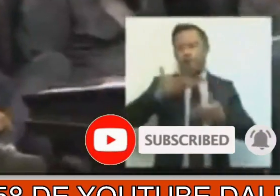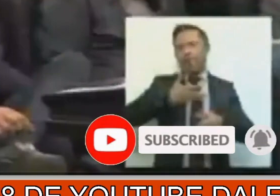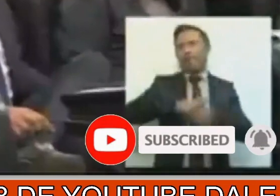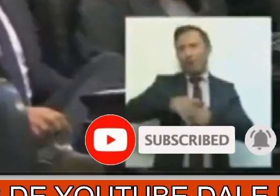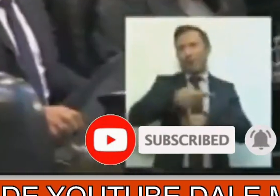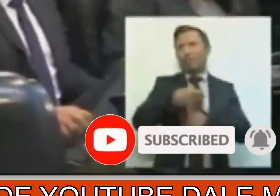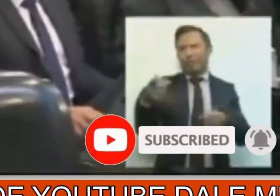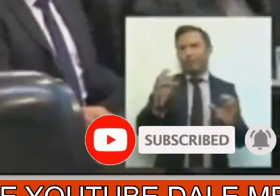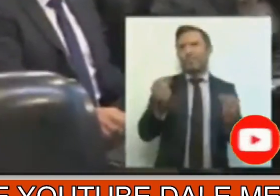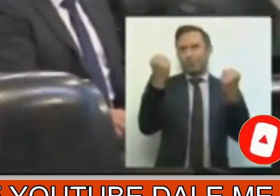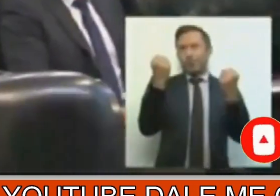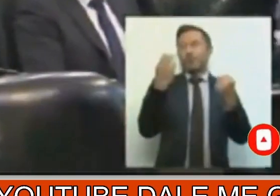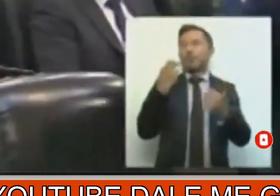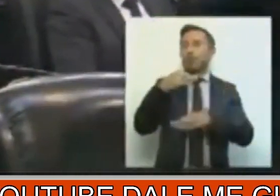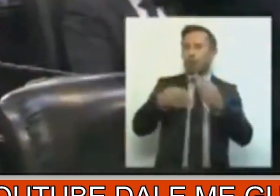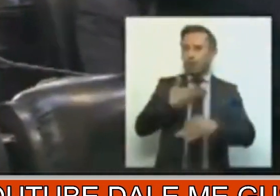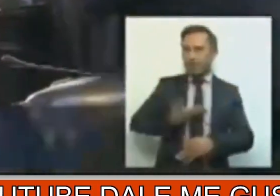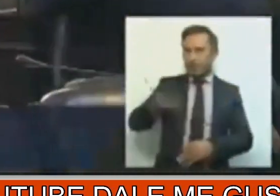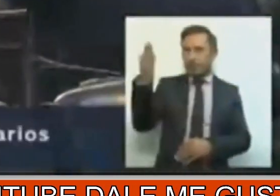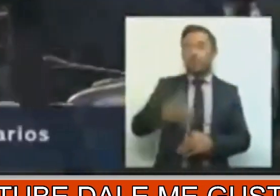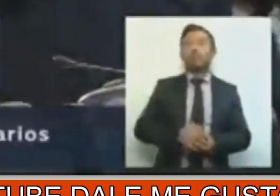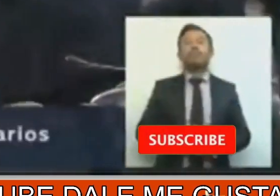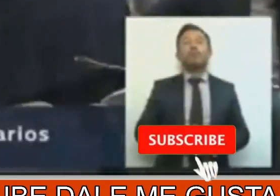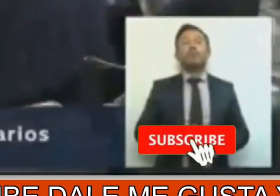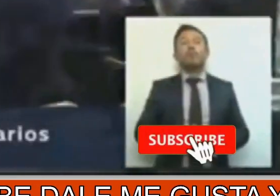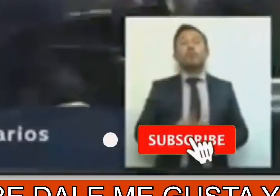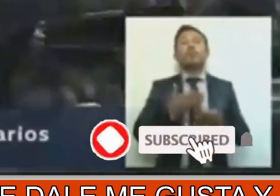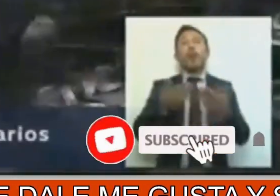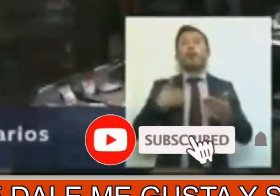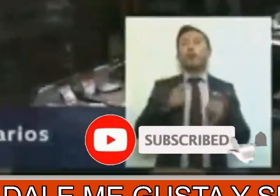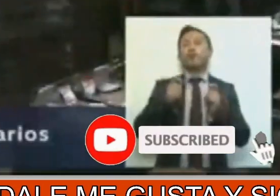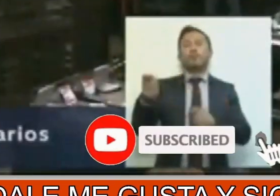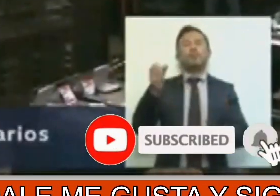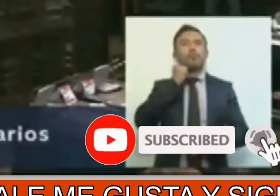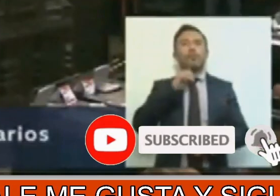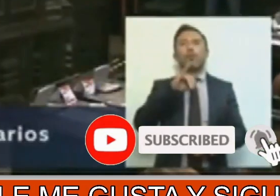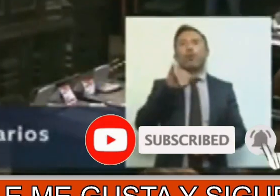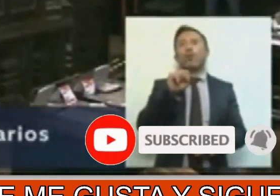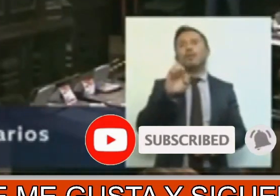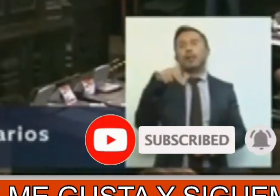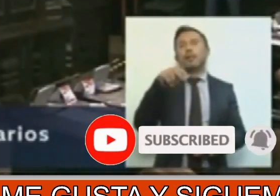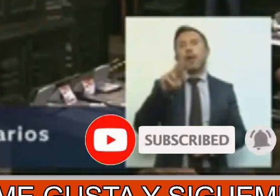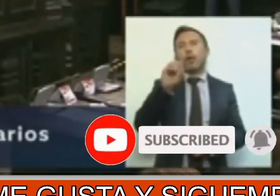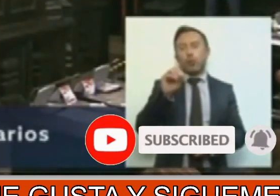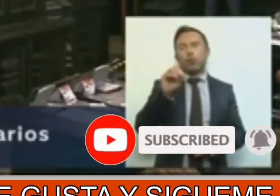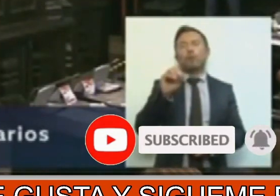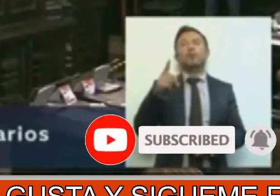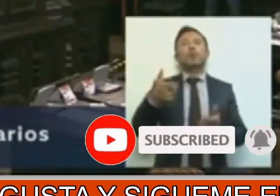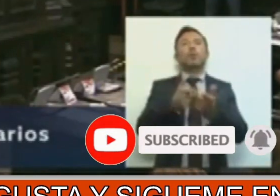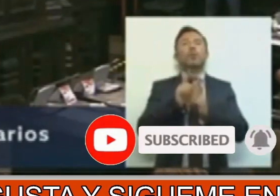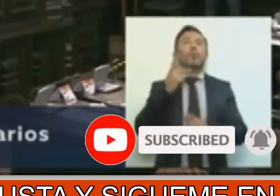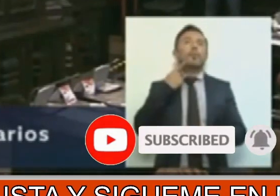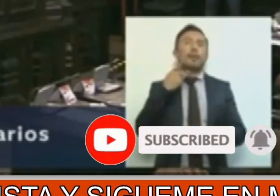Se le concede el uso de la palabra al senador José Narro Céspedes, del Grupo Parlamentario de